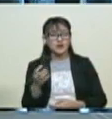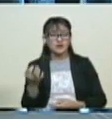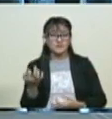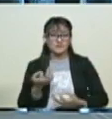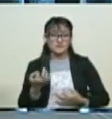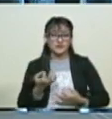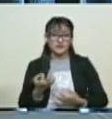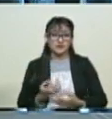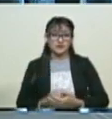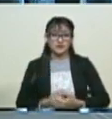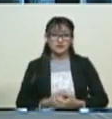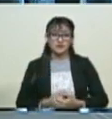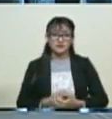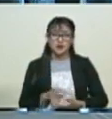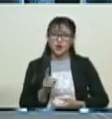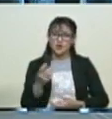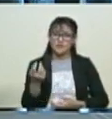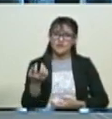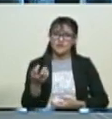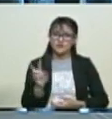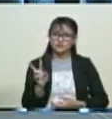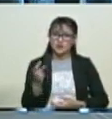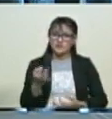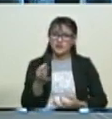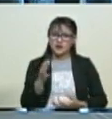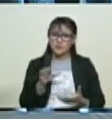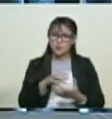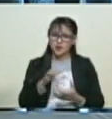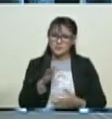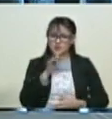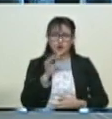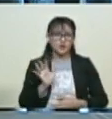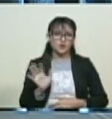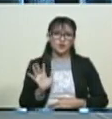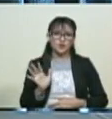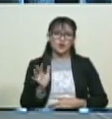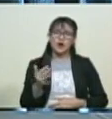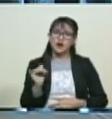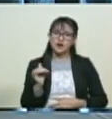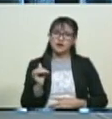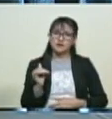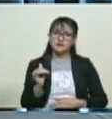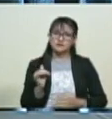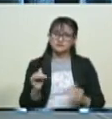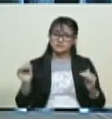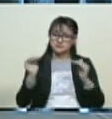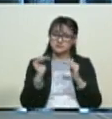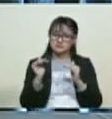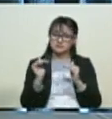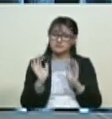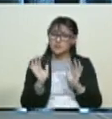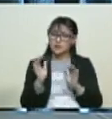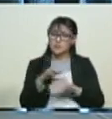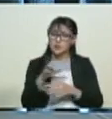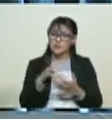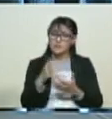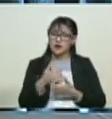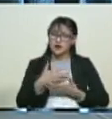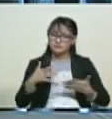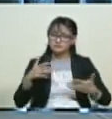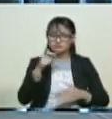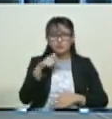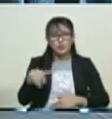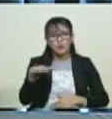no es que la venezuela de la verdad no tenga problemas no lo tiene pero por encima de los problemas tiene algo muy grande un pueblo